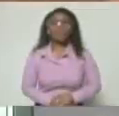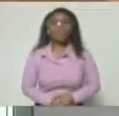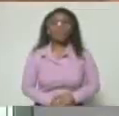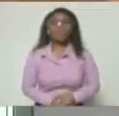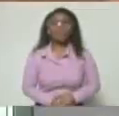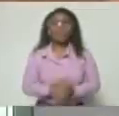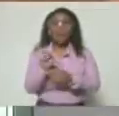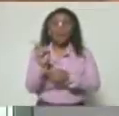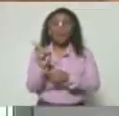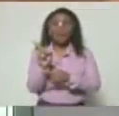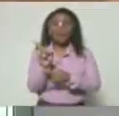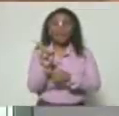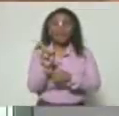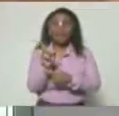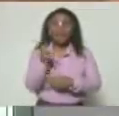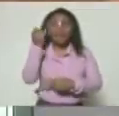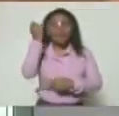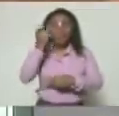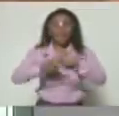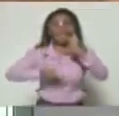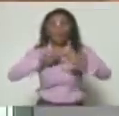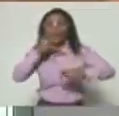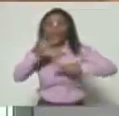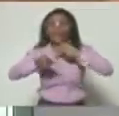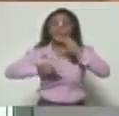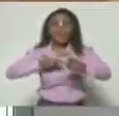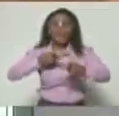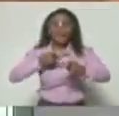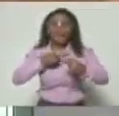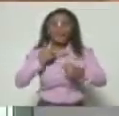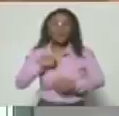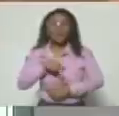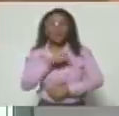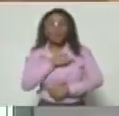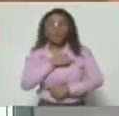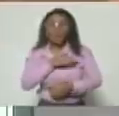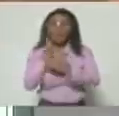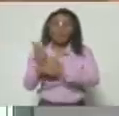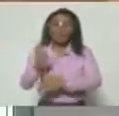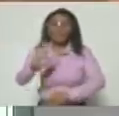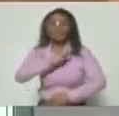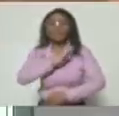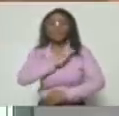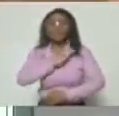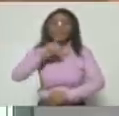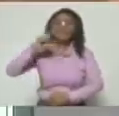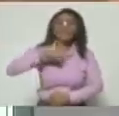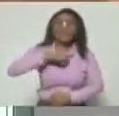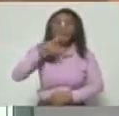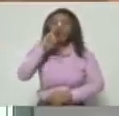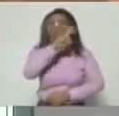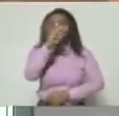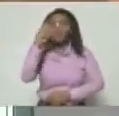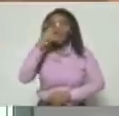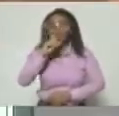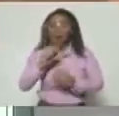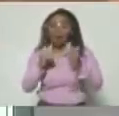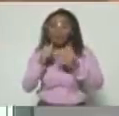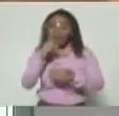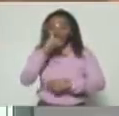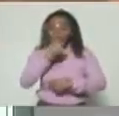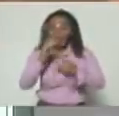en esas virtudes políticas hemos tenido la necesidad 200 años después